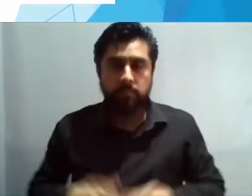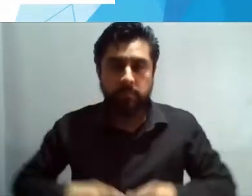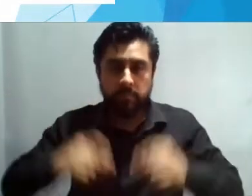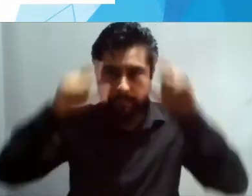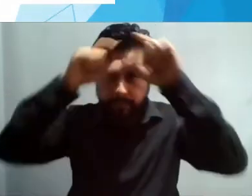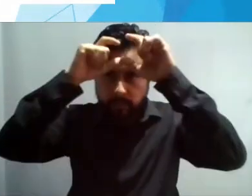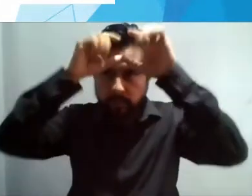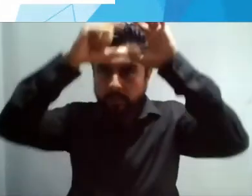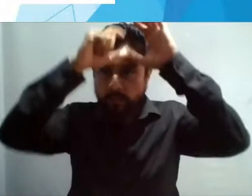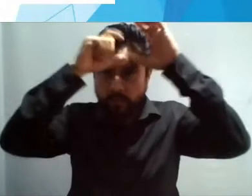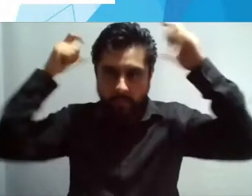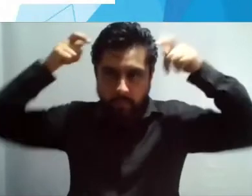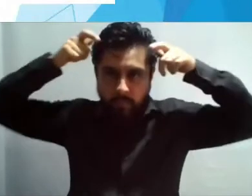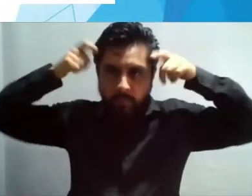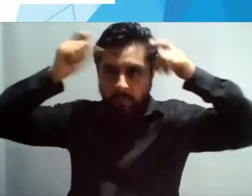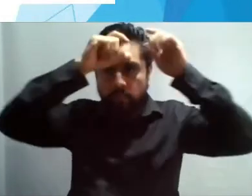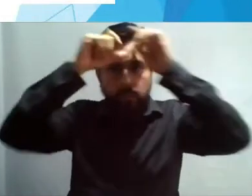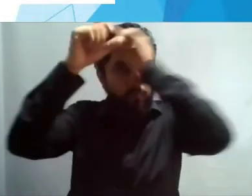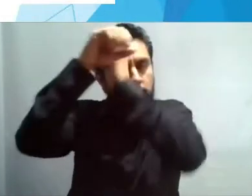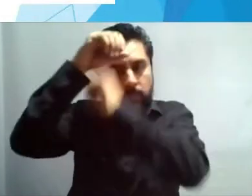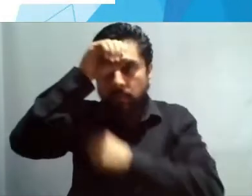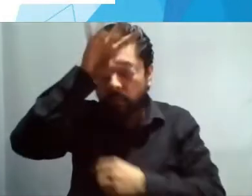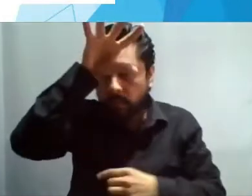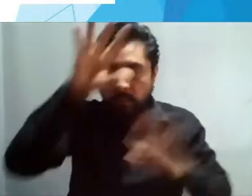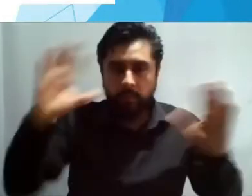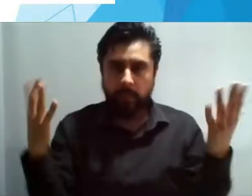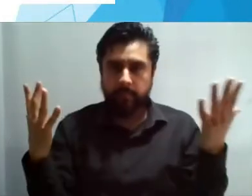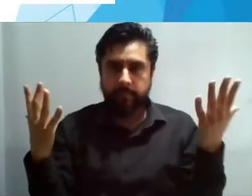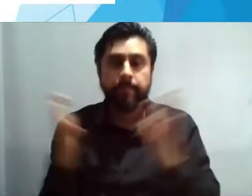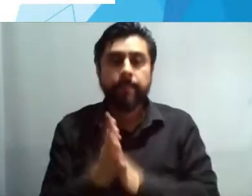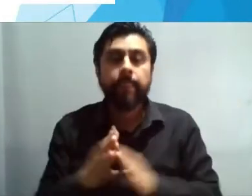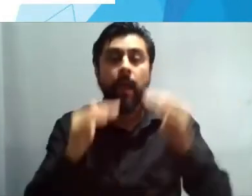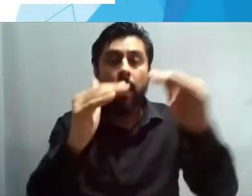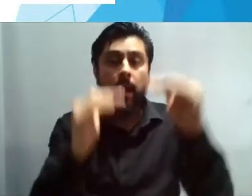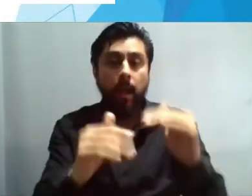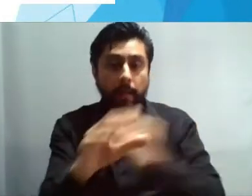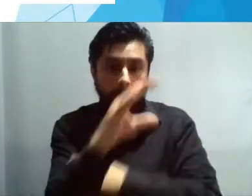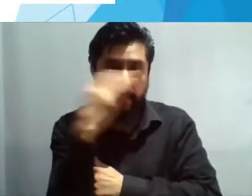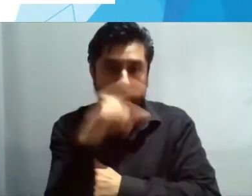mi cabeza. Después, abajo vienen unos lentes con lupas.